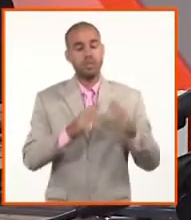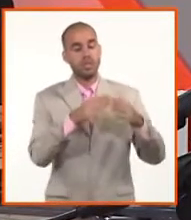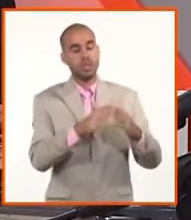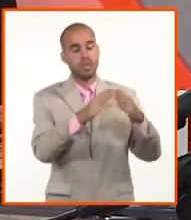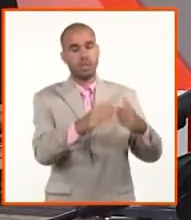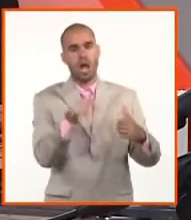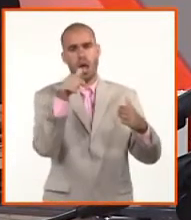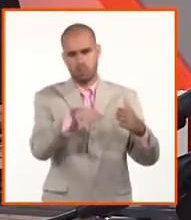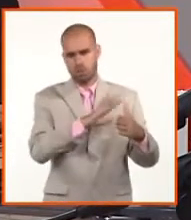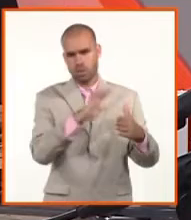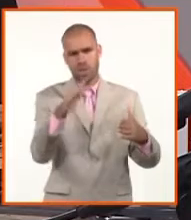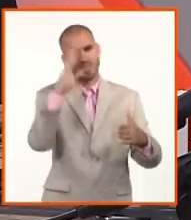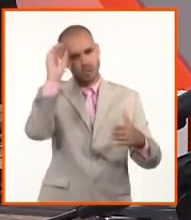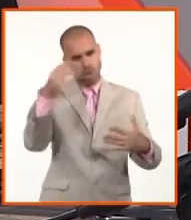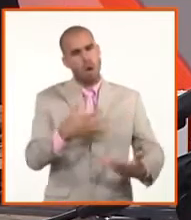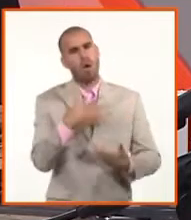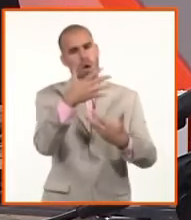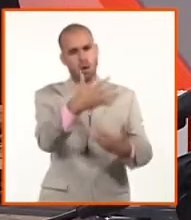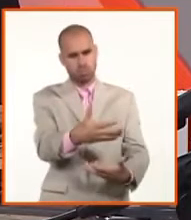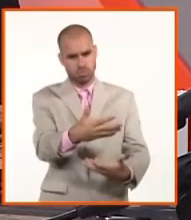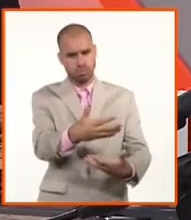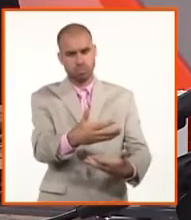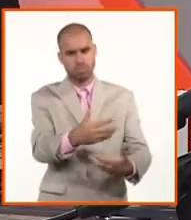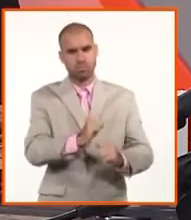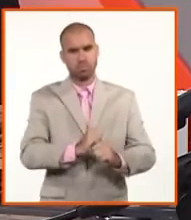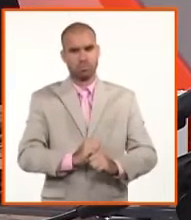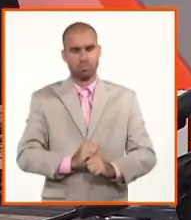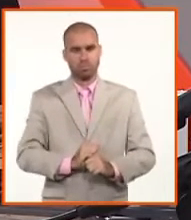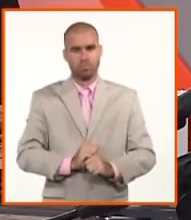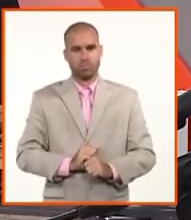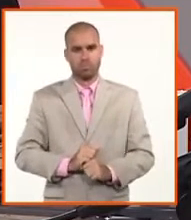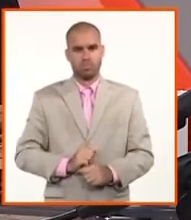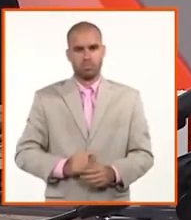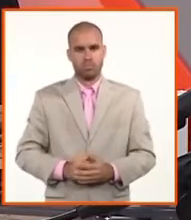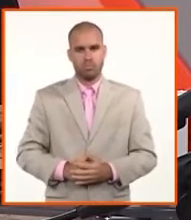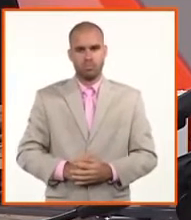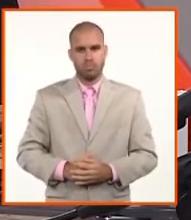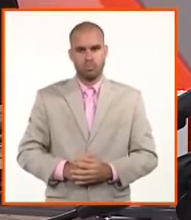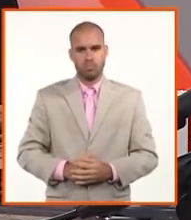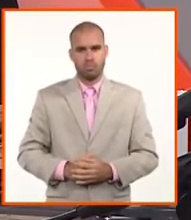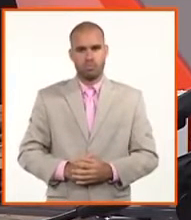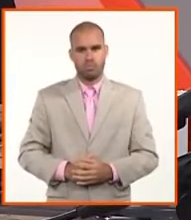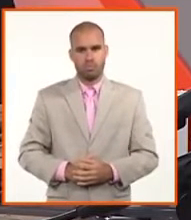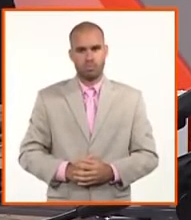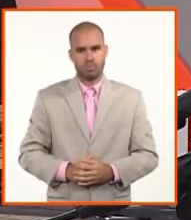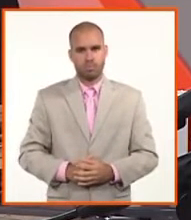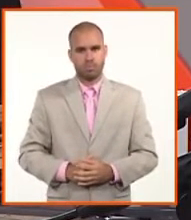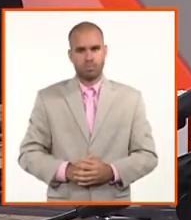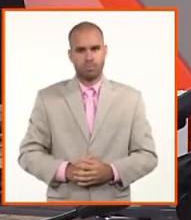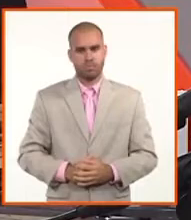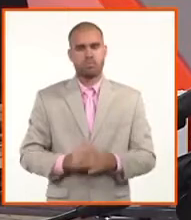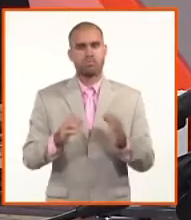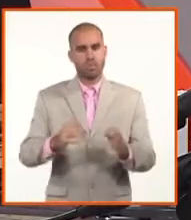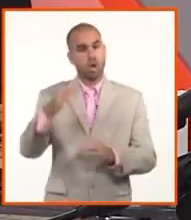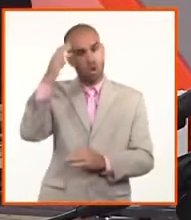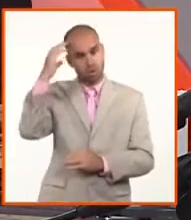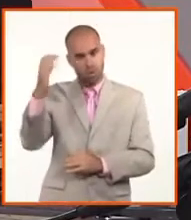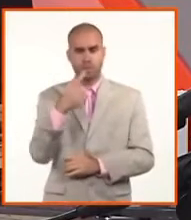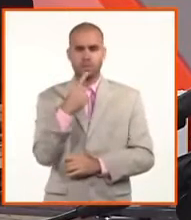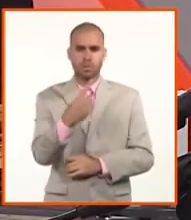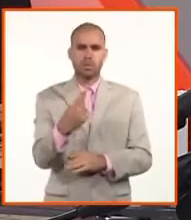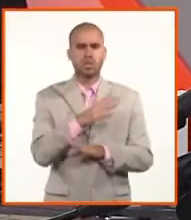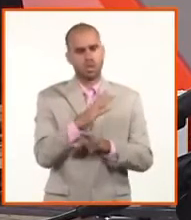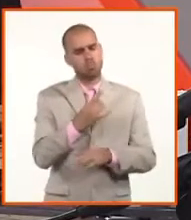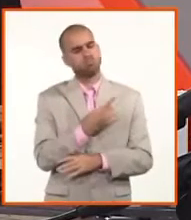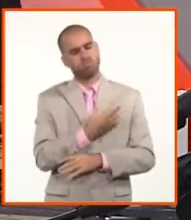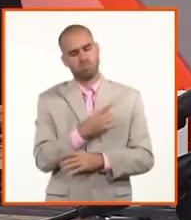rindiendo, pues, tributo, las exequias de tributo en esta jornada. Nuestro gobierno ha transmitido condolencias a los